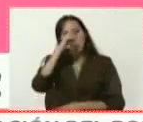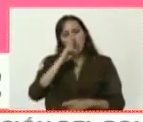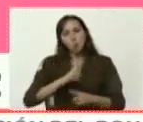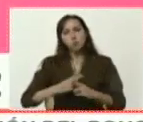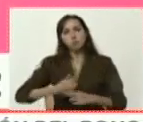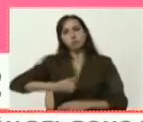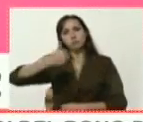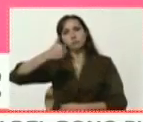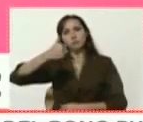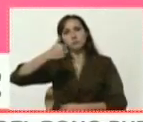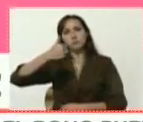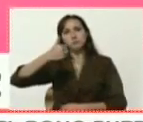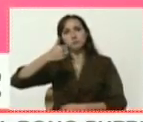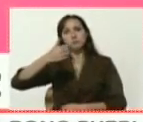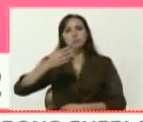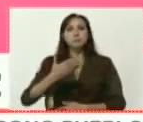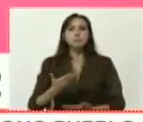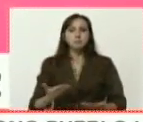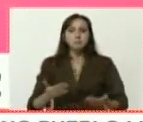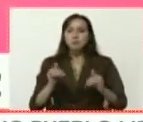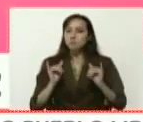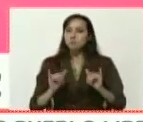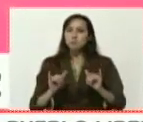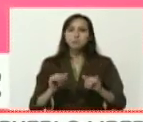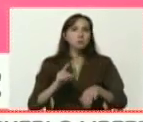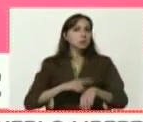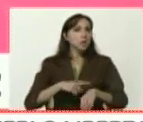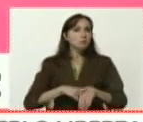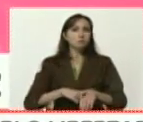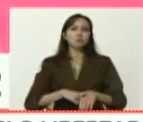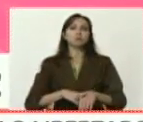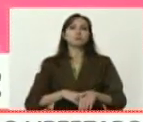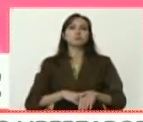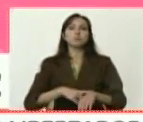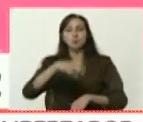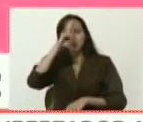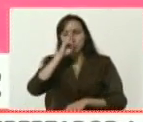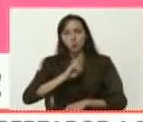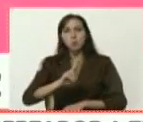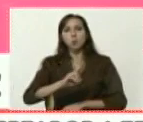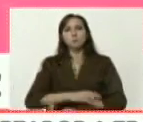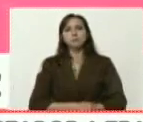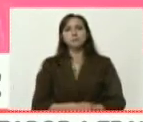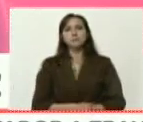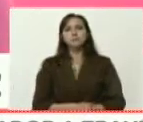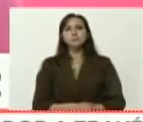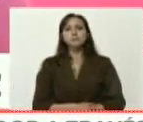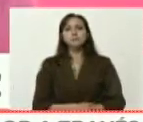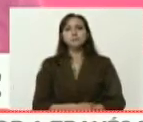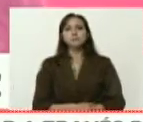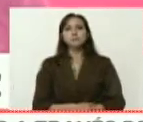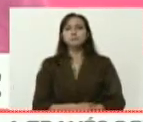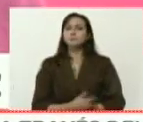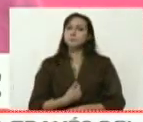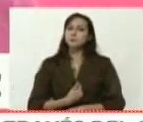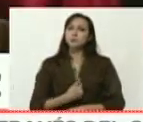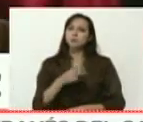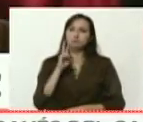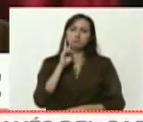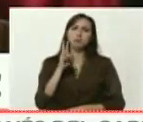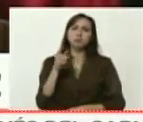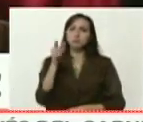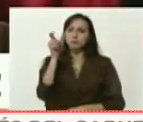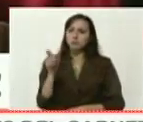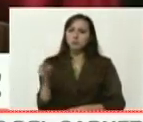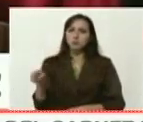Mayor honor, no nos podía haber tocado, mayor general. Y yo cuando lo escucho a usted y escucho